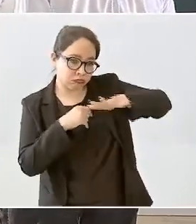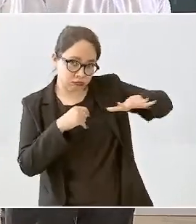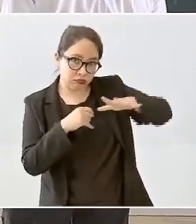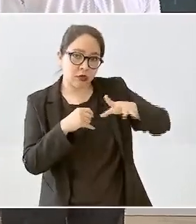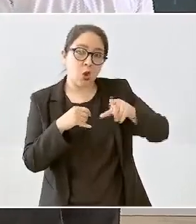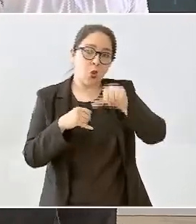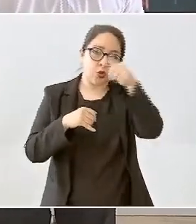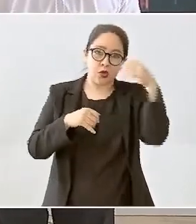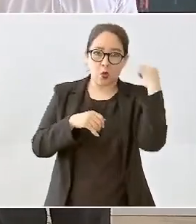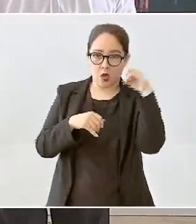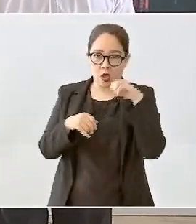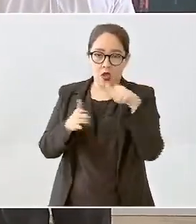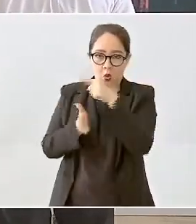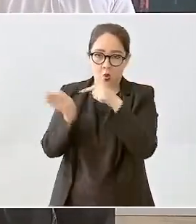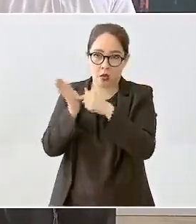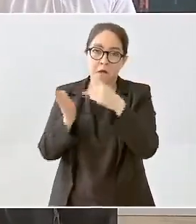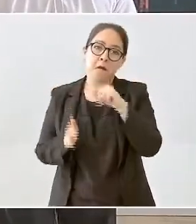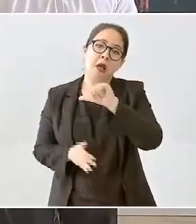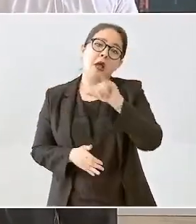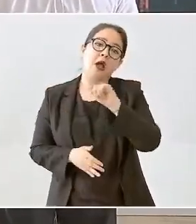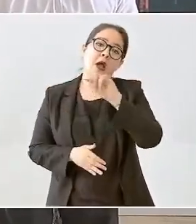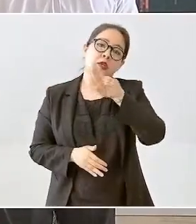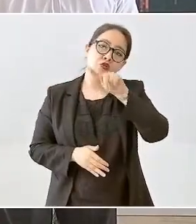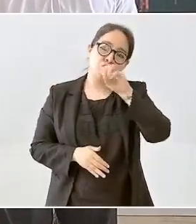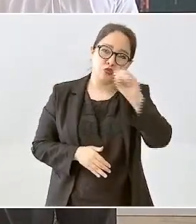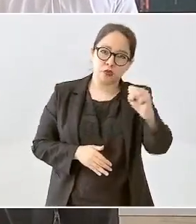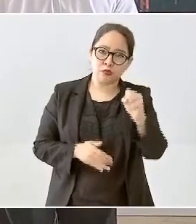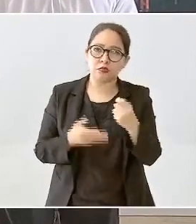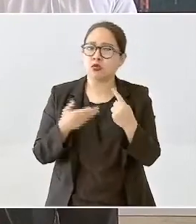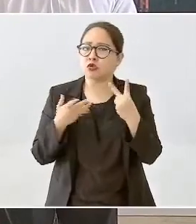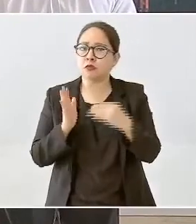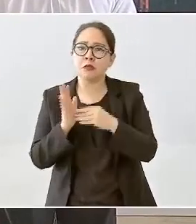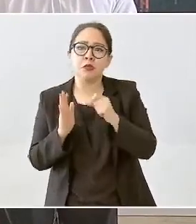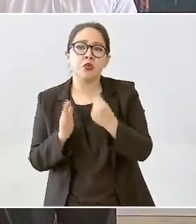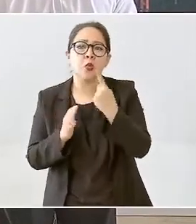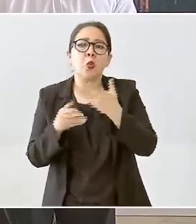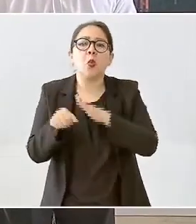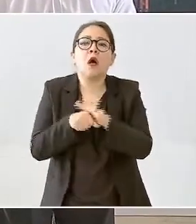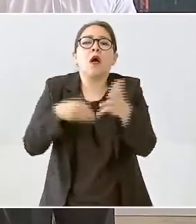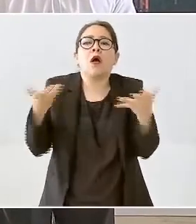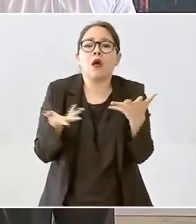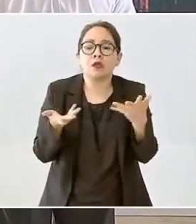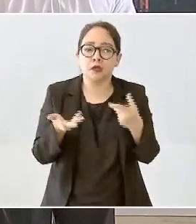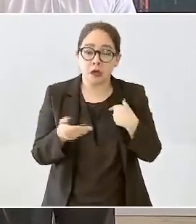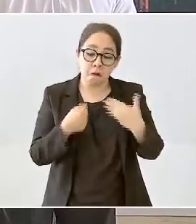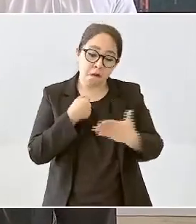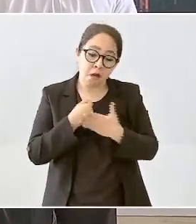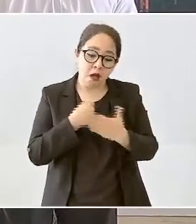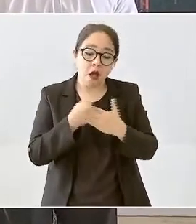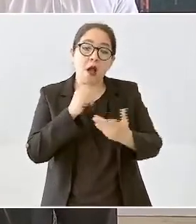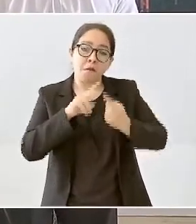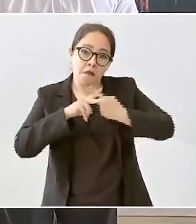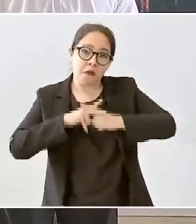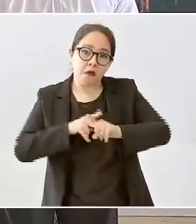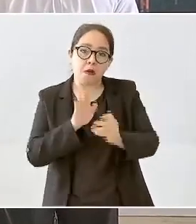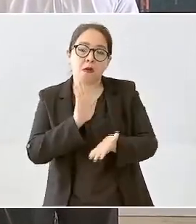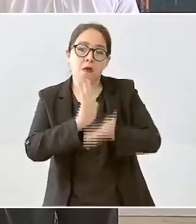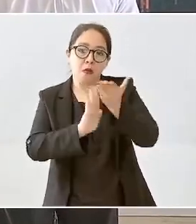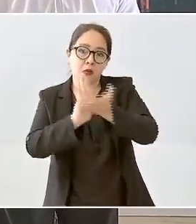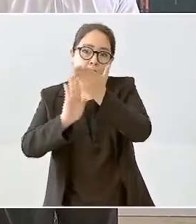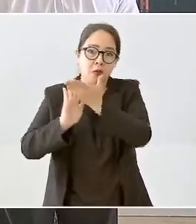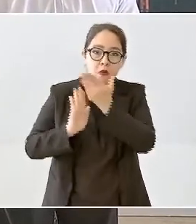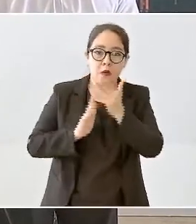Pajaritos. ¿Qué es lo que vamos a hacer este año, señor presidente? Vamos a hacer el inicio de la construcción del